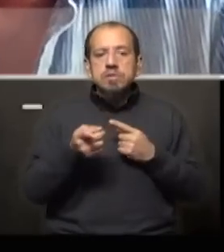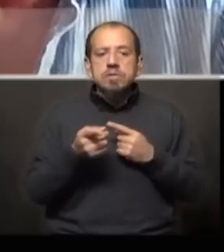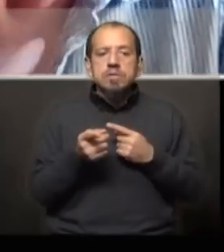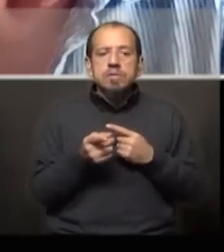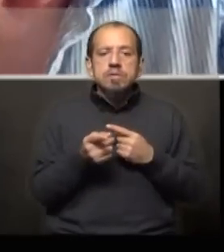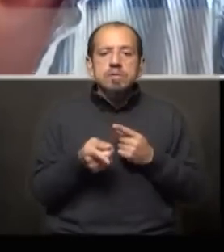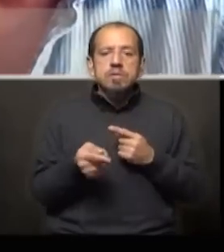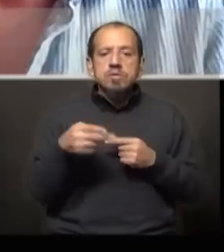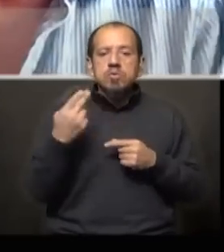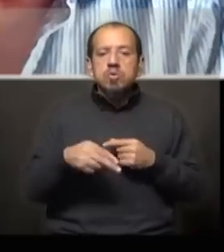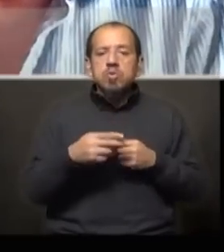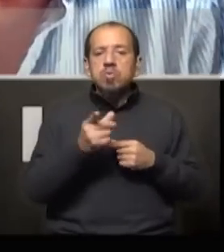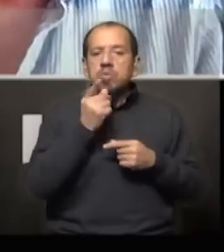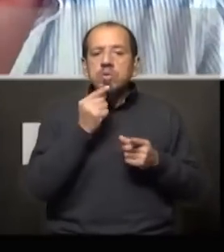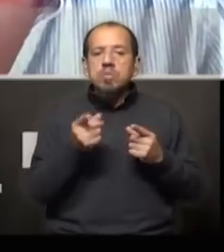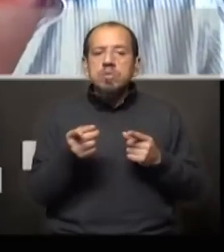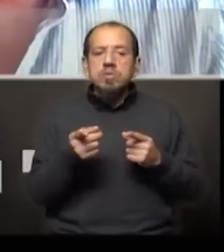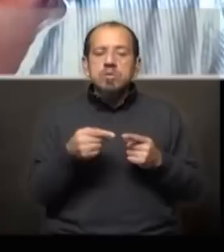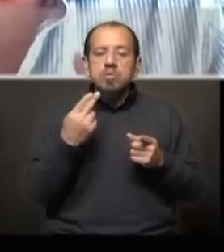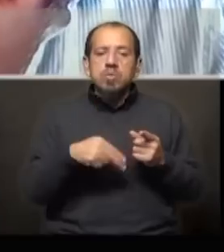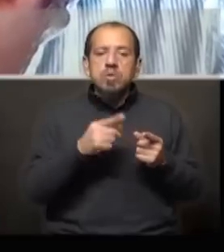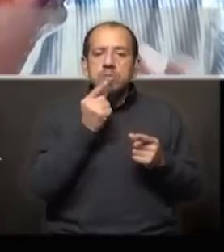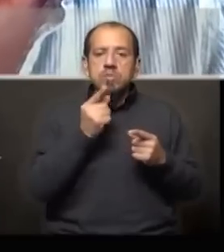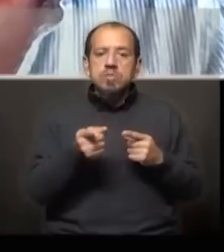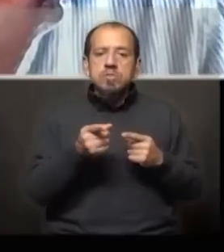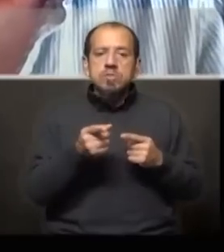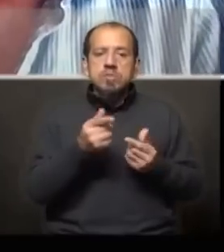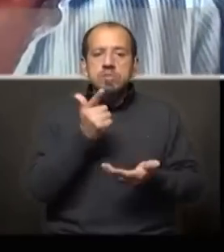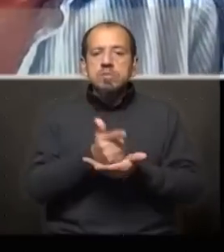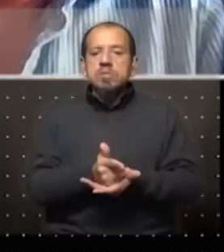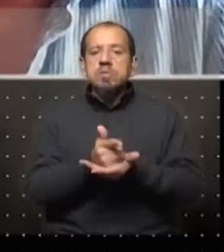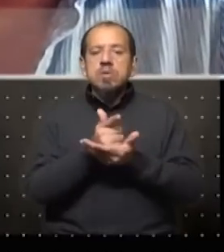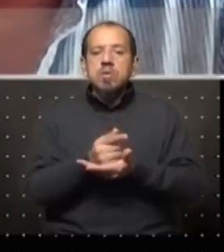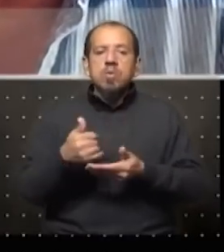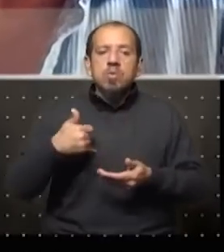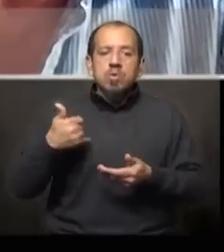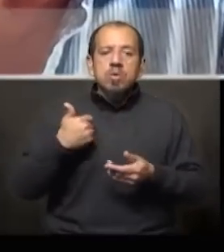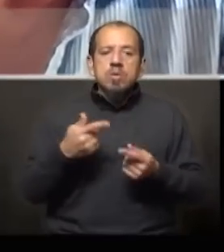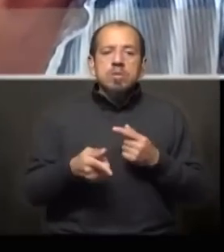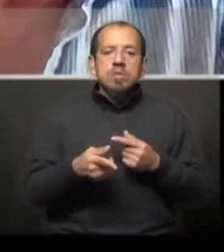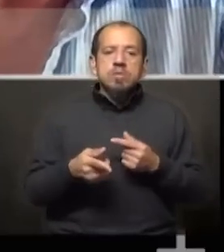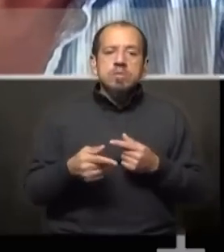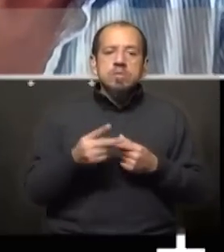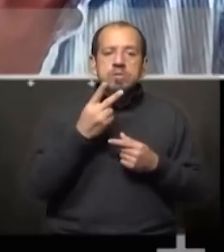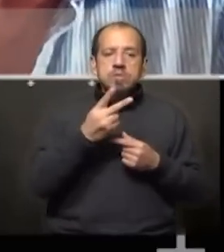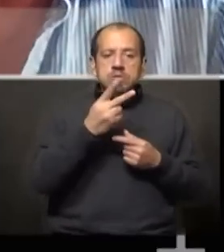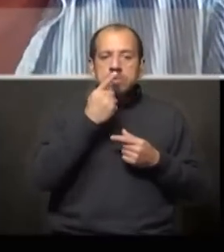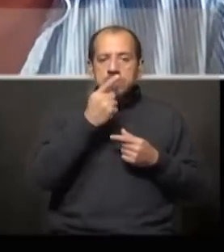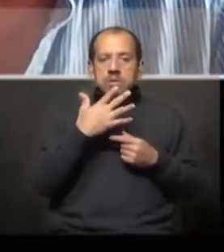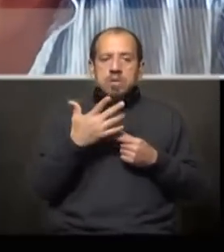nunca la policía había matado intencionalmente a un joven por ejemplo las revueltas del 2005